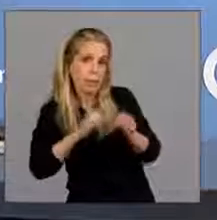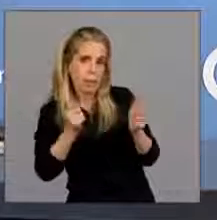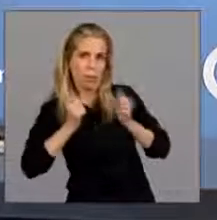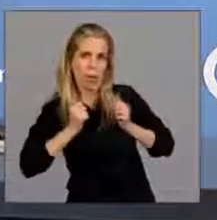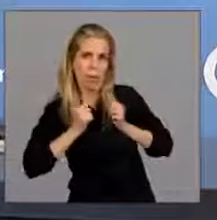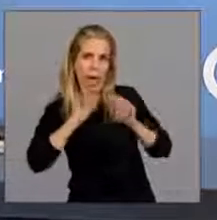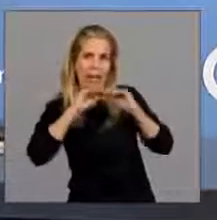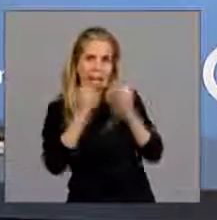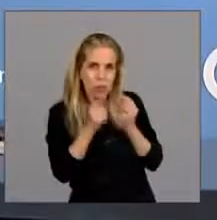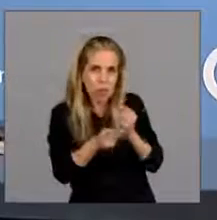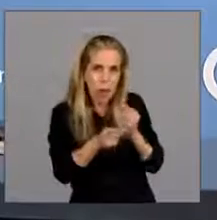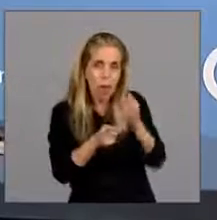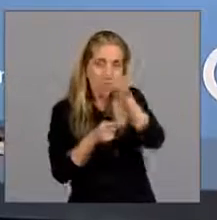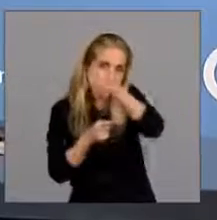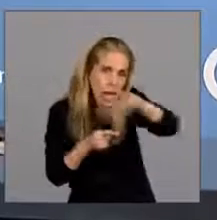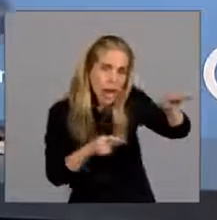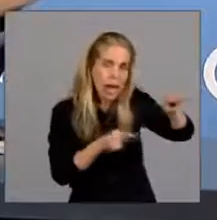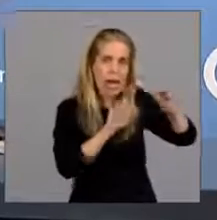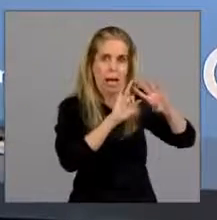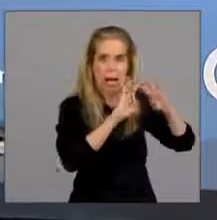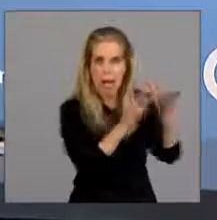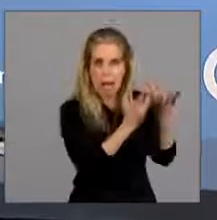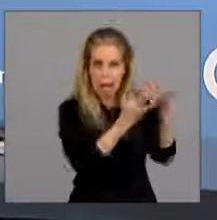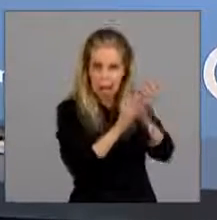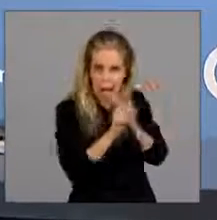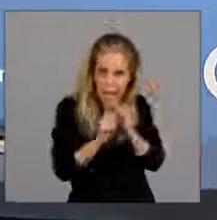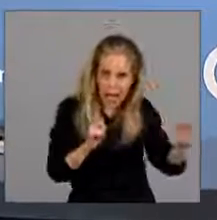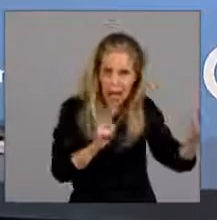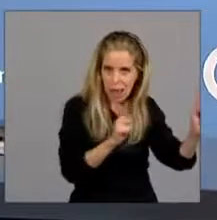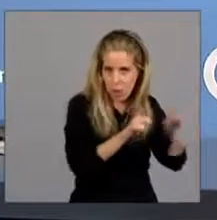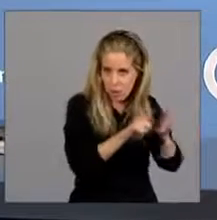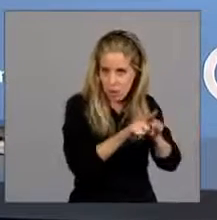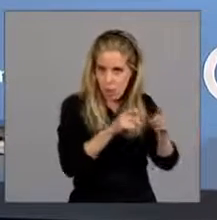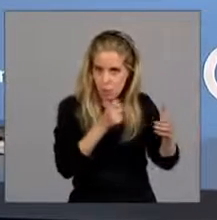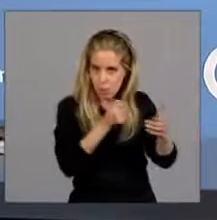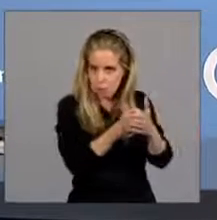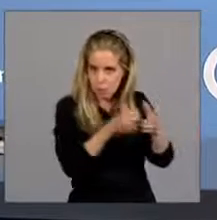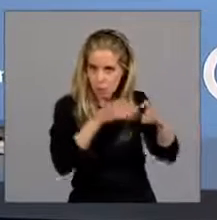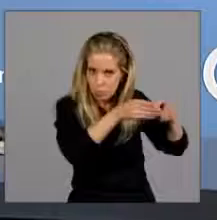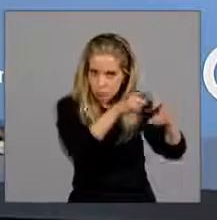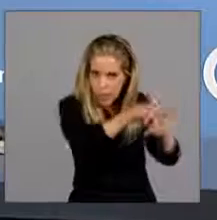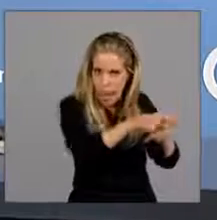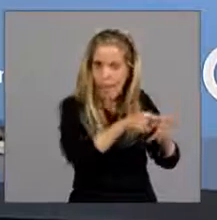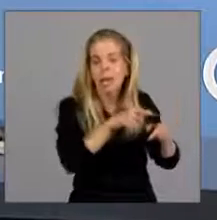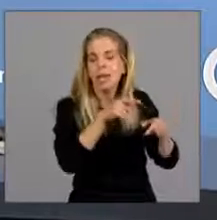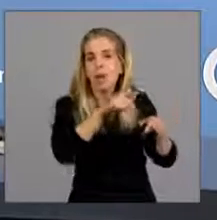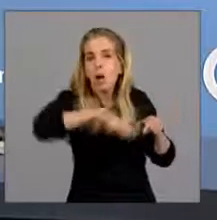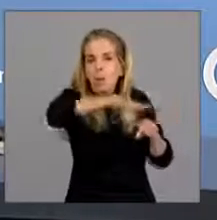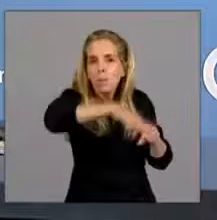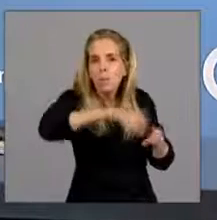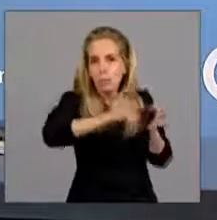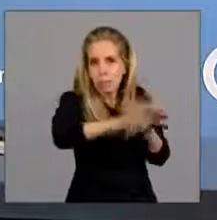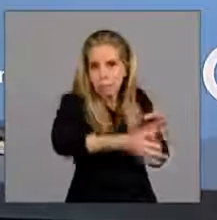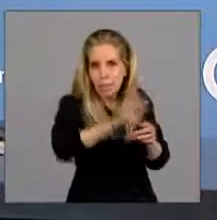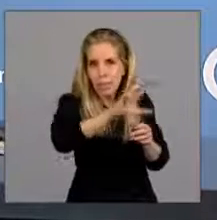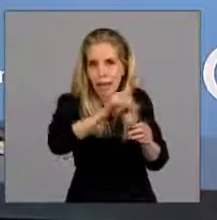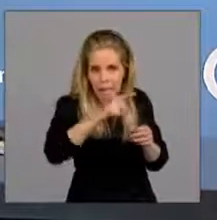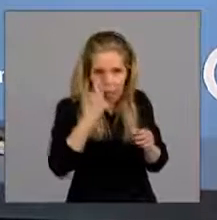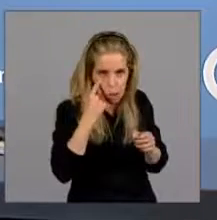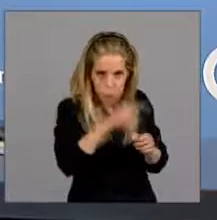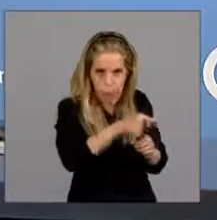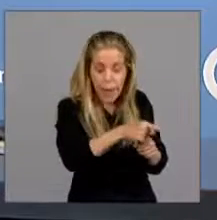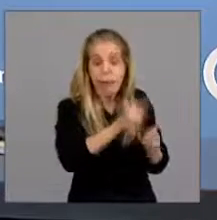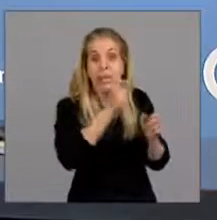del resultado del test se lo tiene aislado, como lo tenemos en la terminal de cruceros a la gente de la 31, y en el caso de